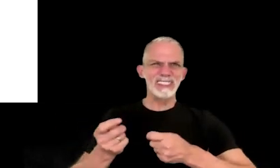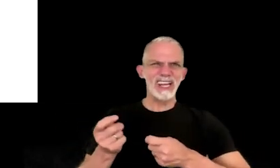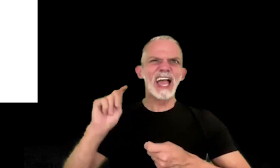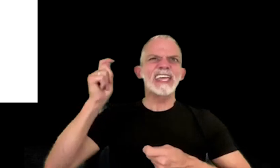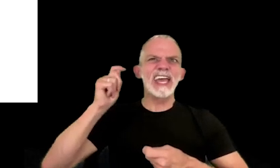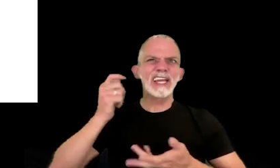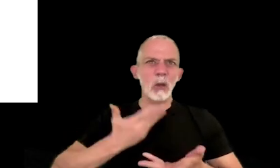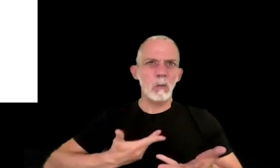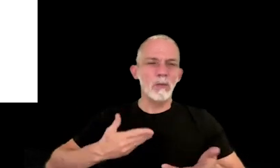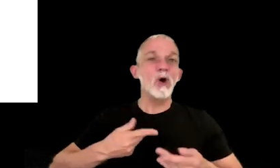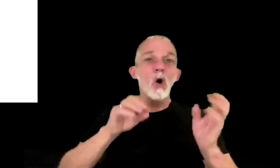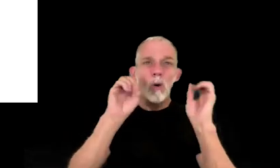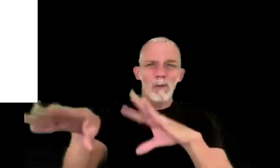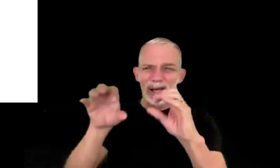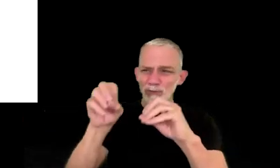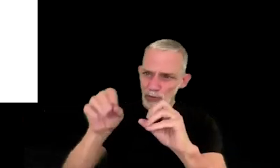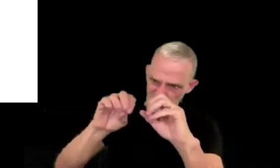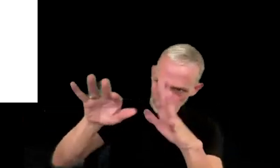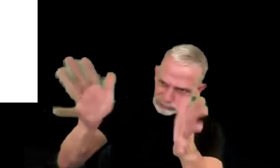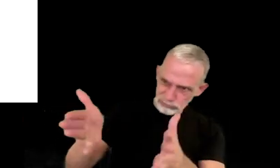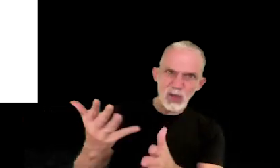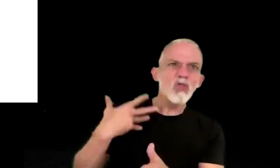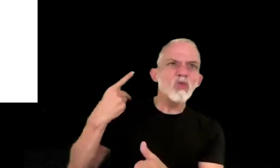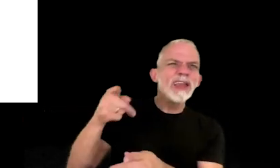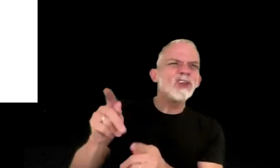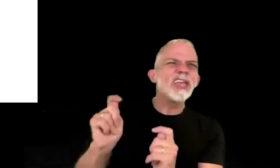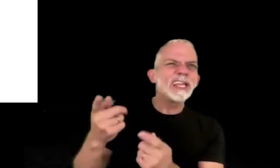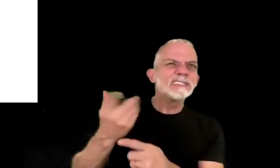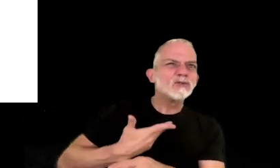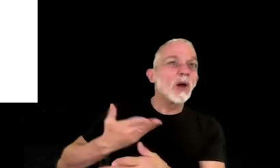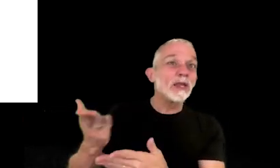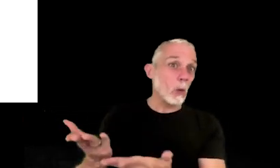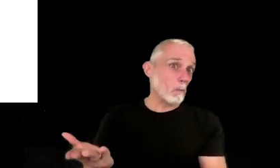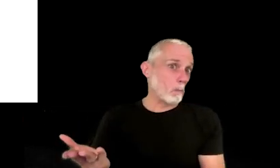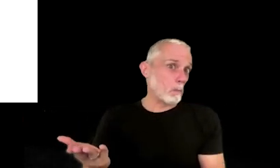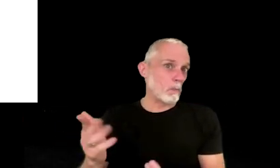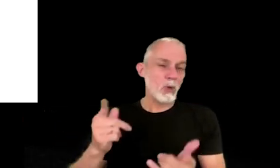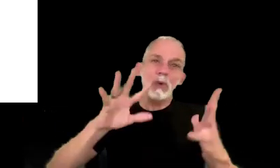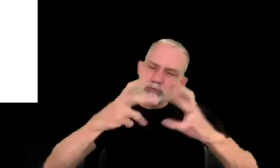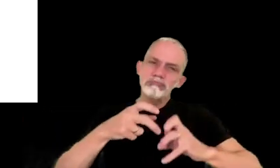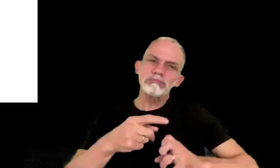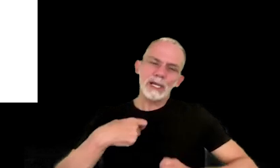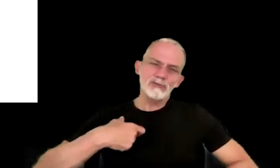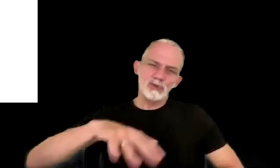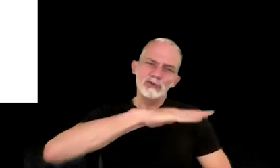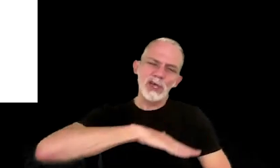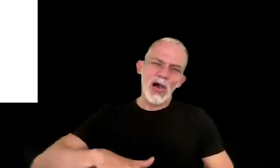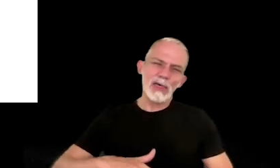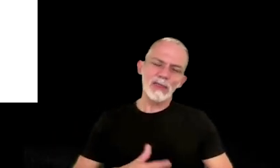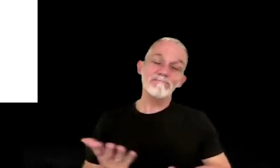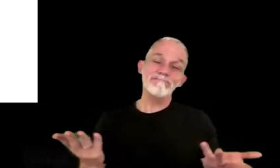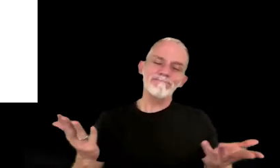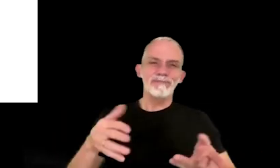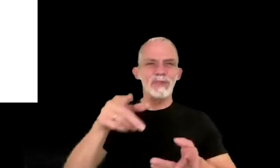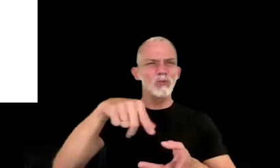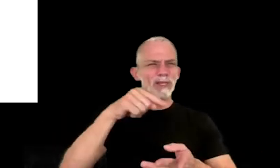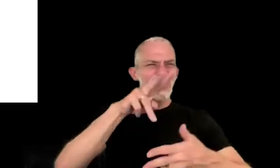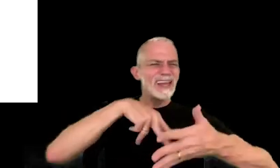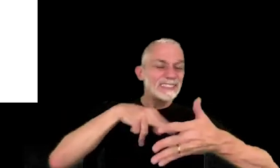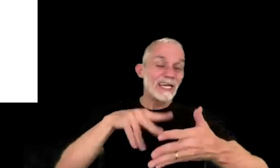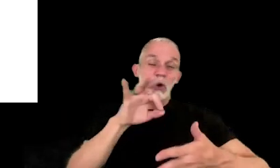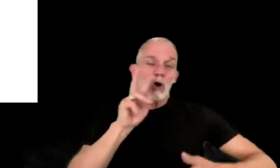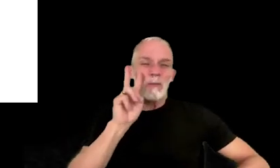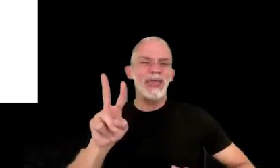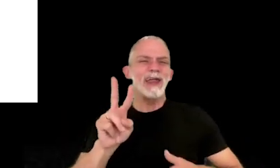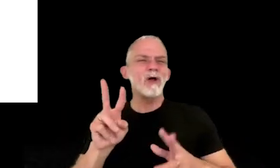Mismos los residuos no tienen un dueño, pero causan perjuicios a la sociedad. No sé si ustedes han leído o han visto el tema